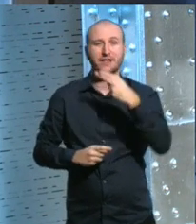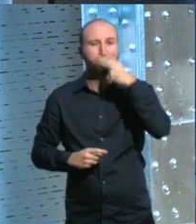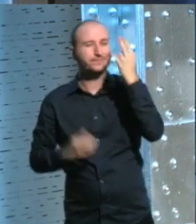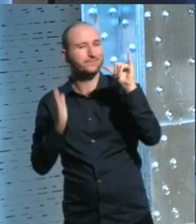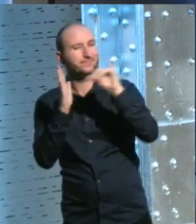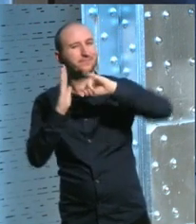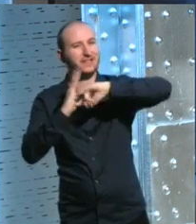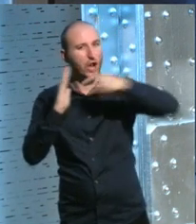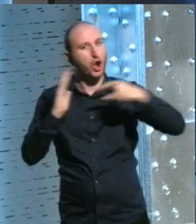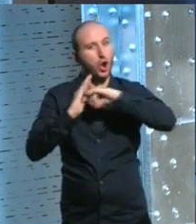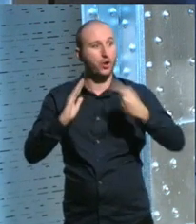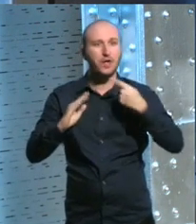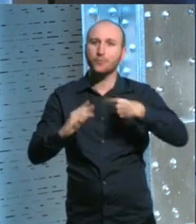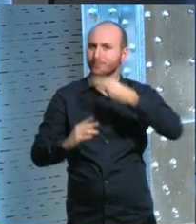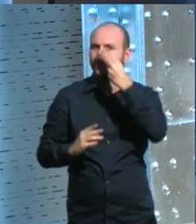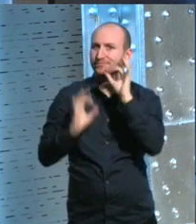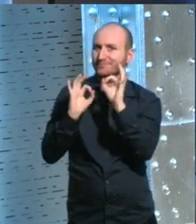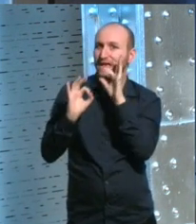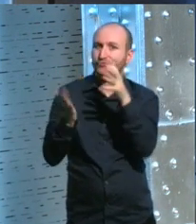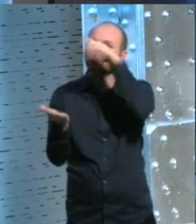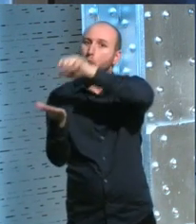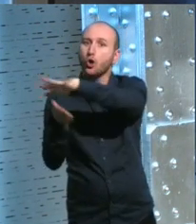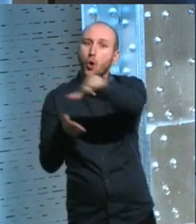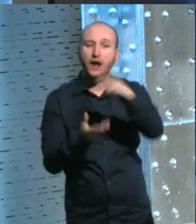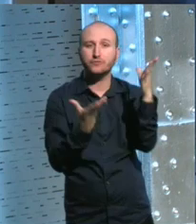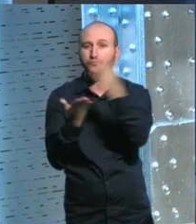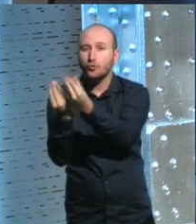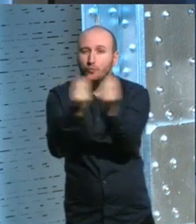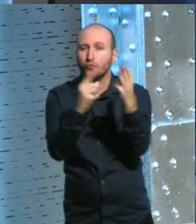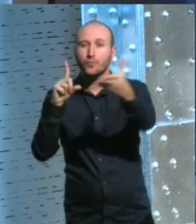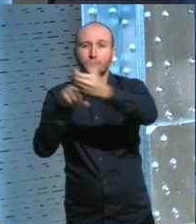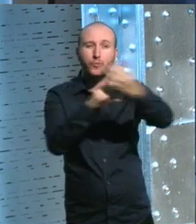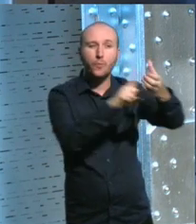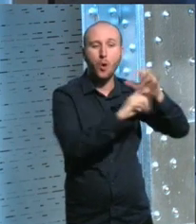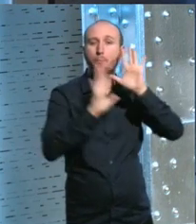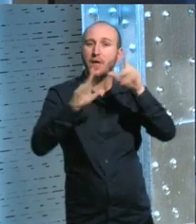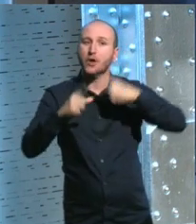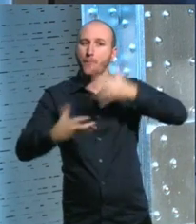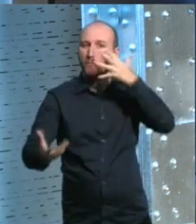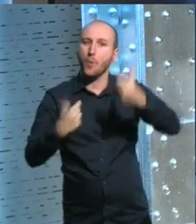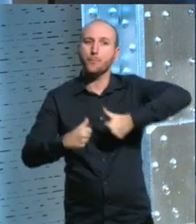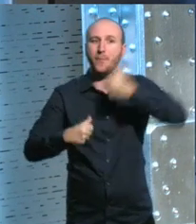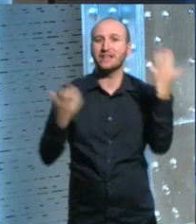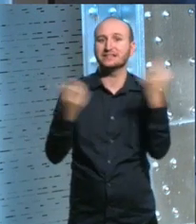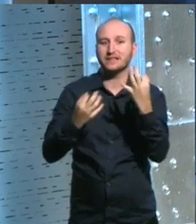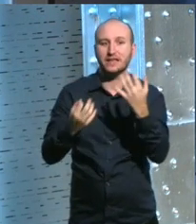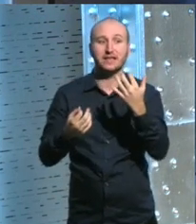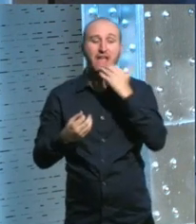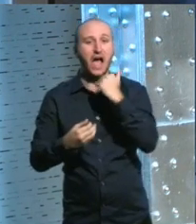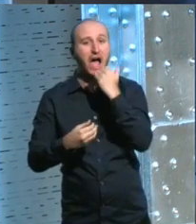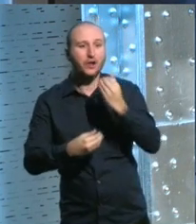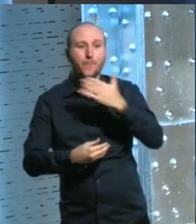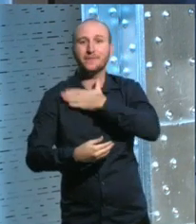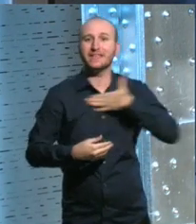las encontré en muchos lugares. Y lo que más me impresionó es que me dice que cada vez que hace algo le pide permiso a su